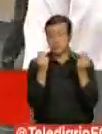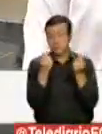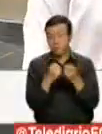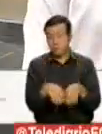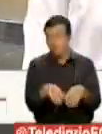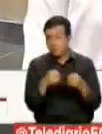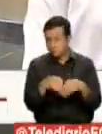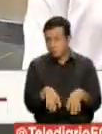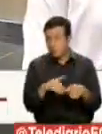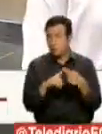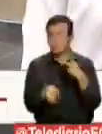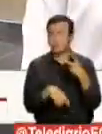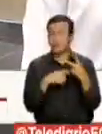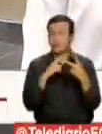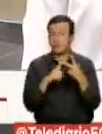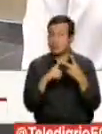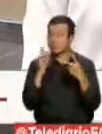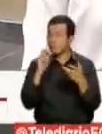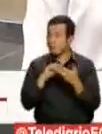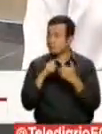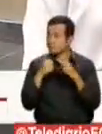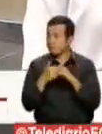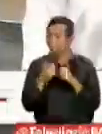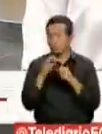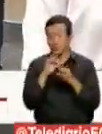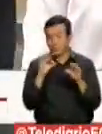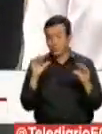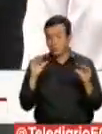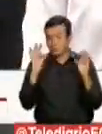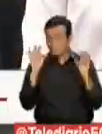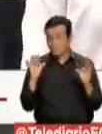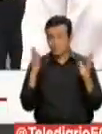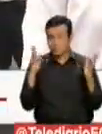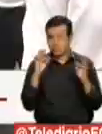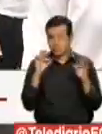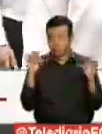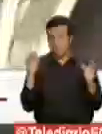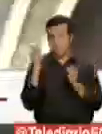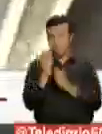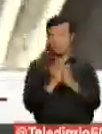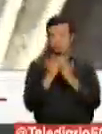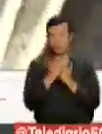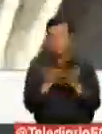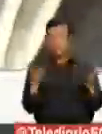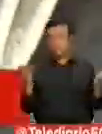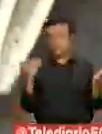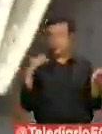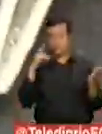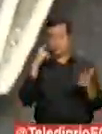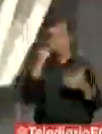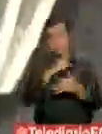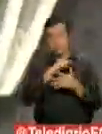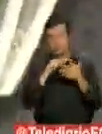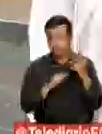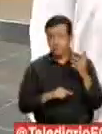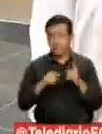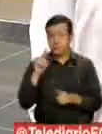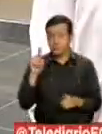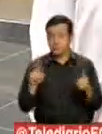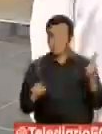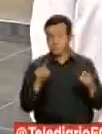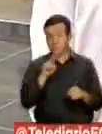pérdidas, hay problemas de eficiencia, en calidad de entrega de servicios. Y existen algunas con cifras en rojo.